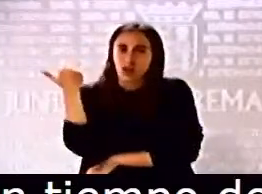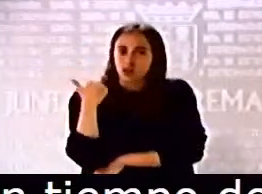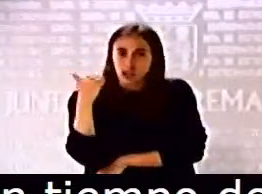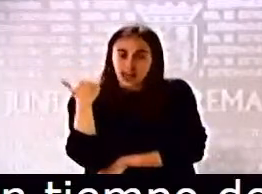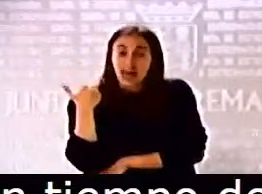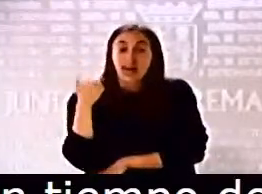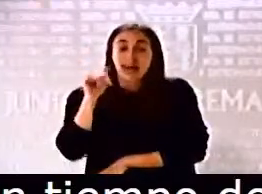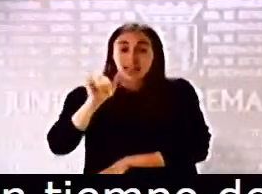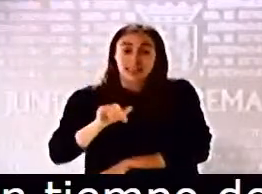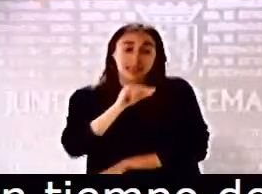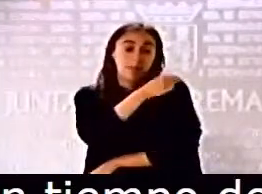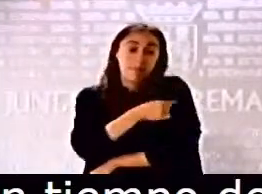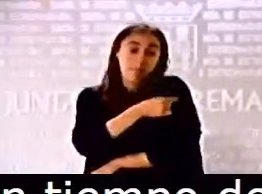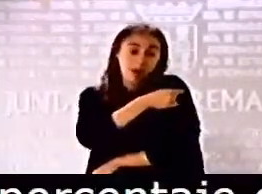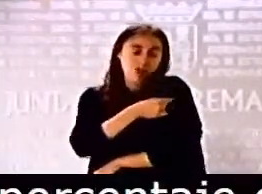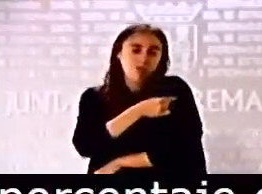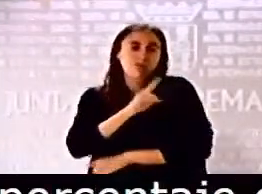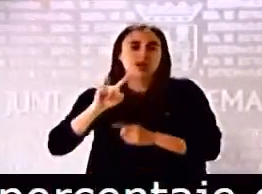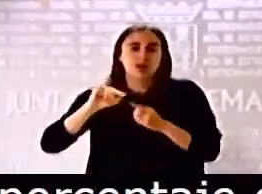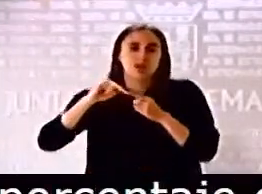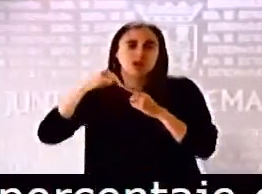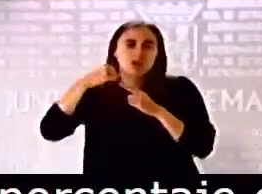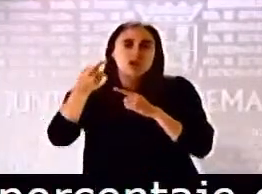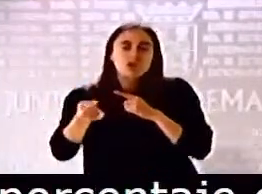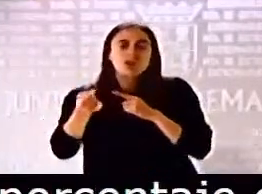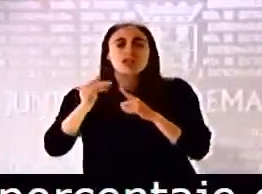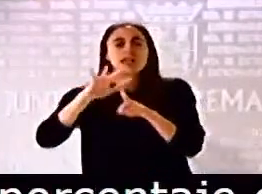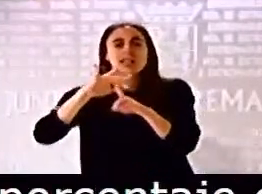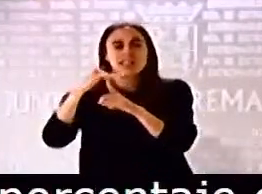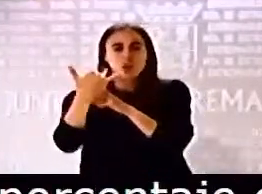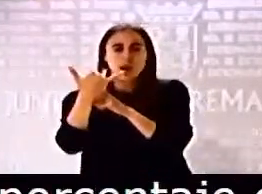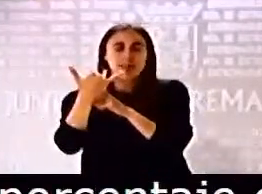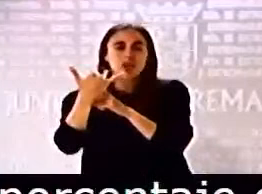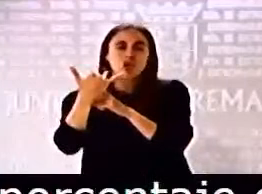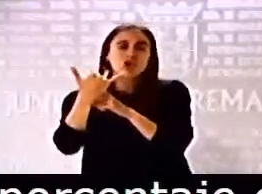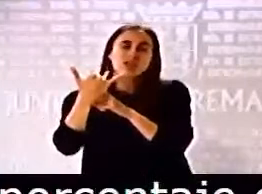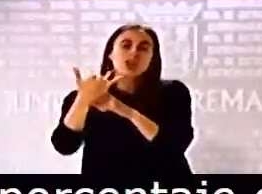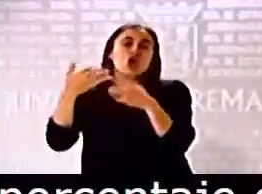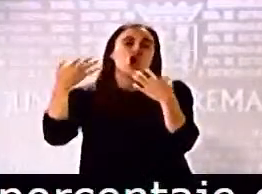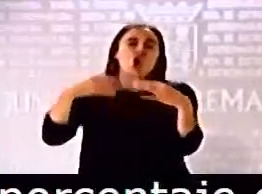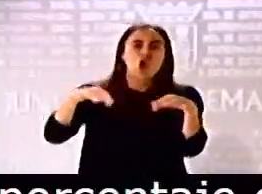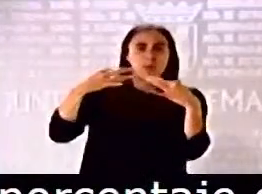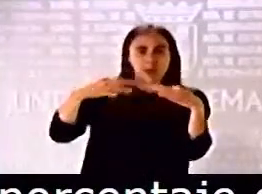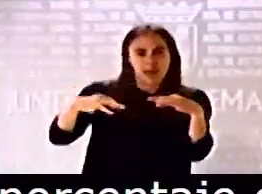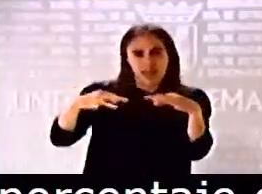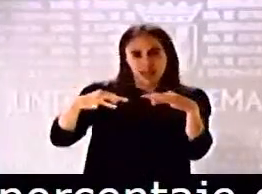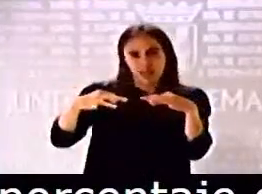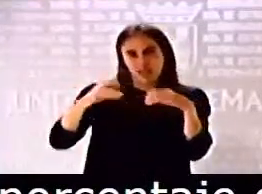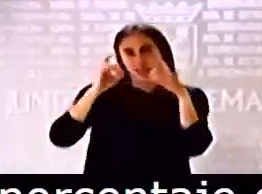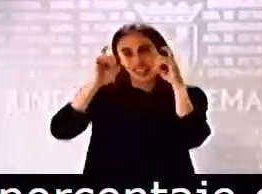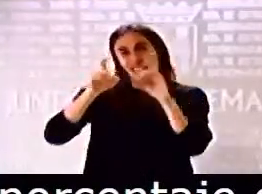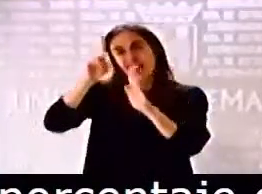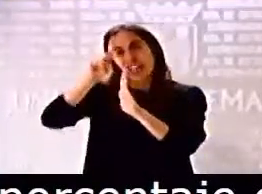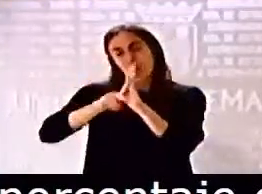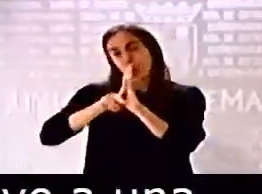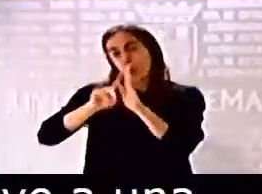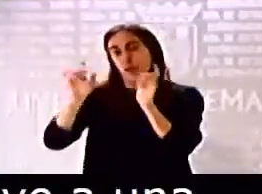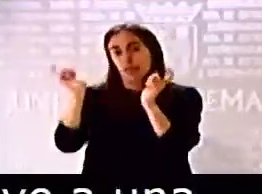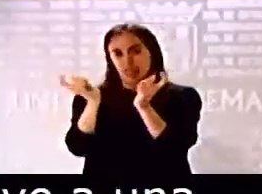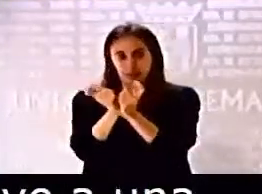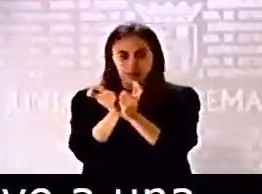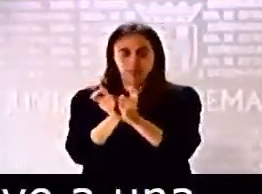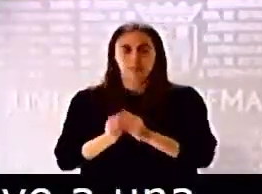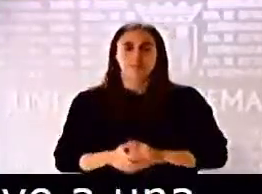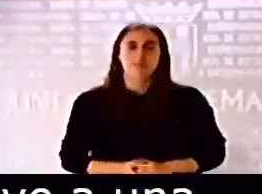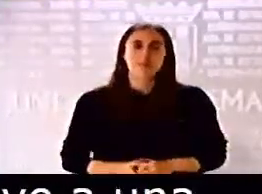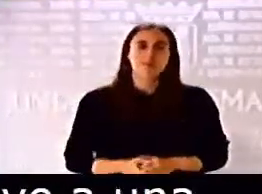nos lleve a una situación verdaderamente de normalidad y con muchísimas menos restricciones que las que tenemos